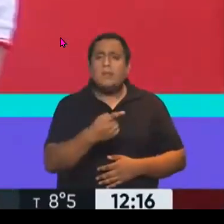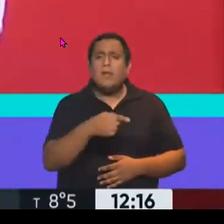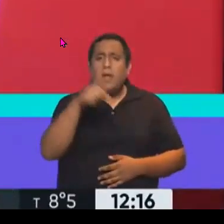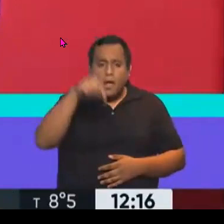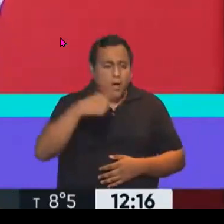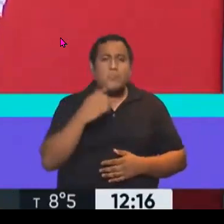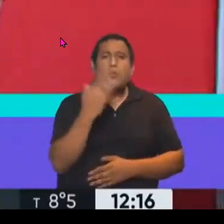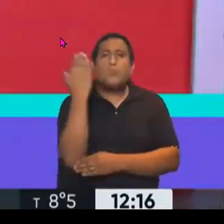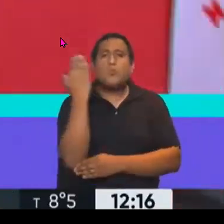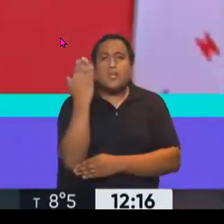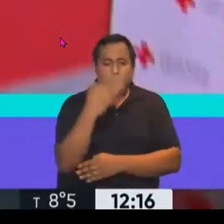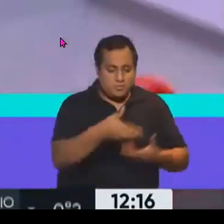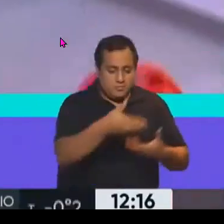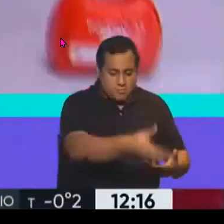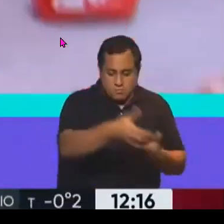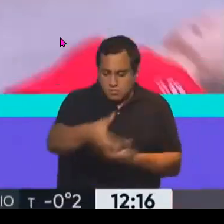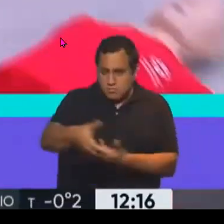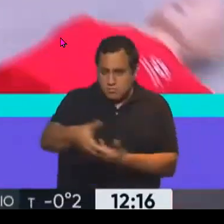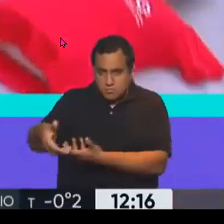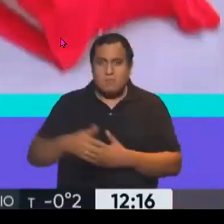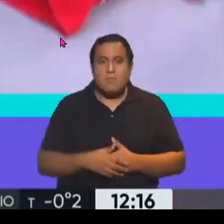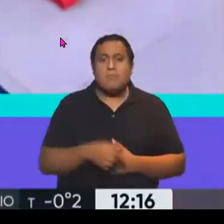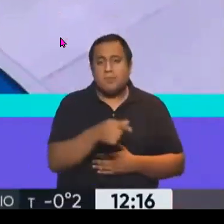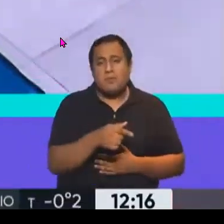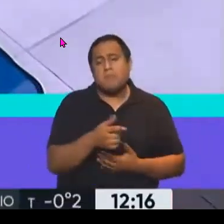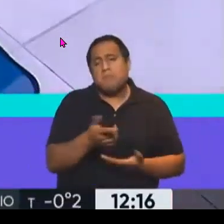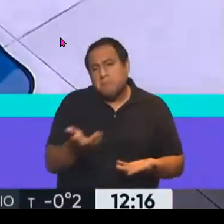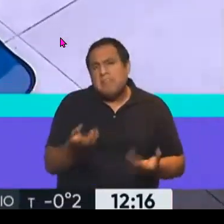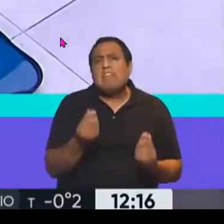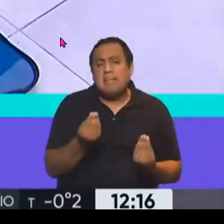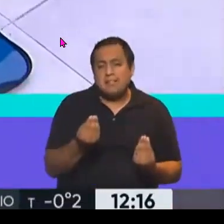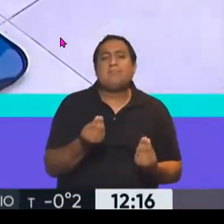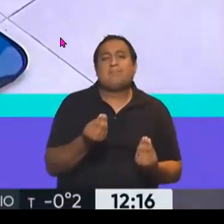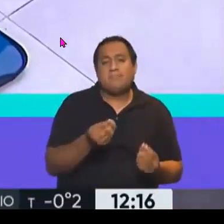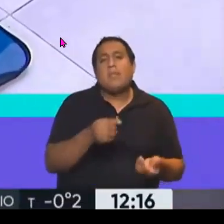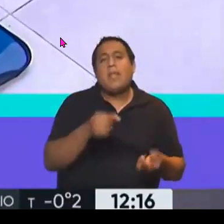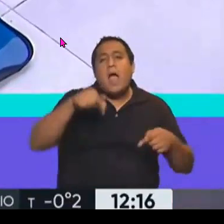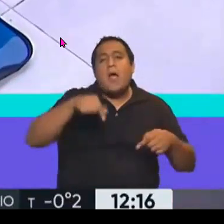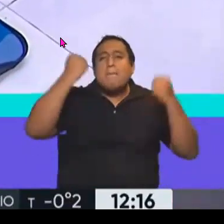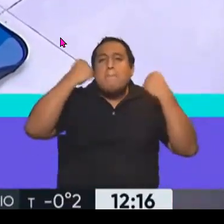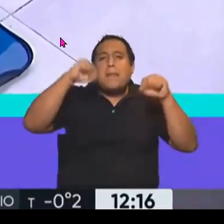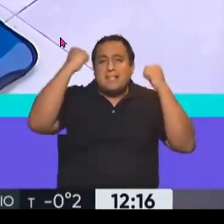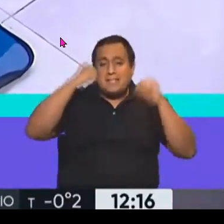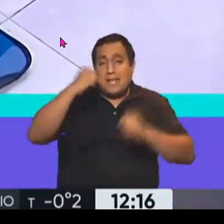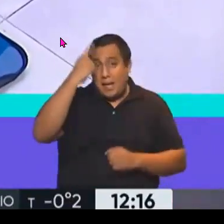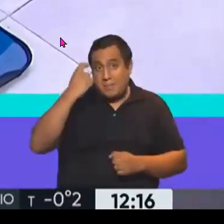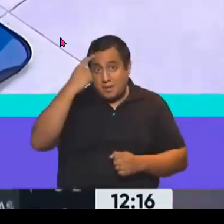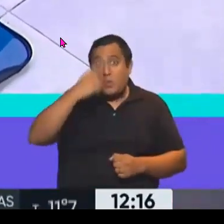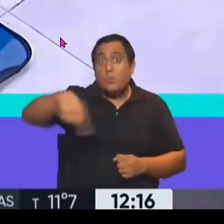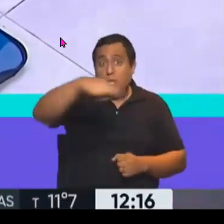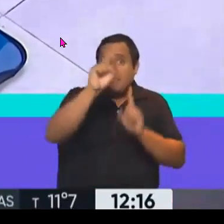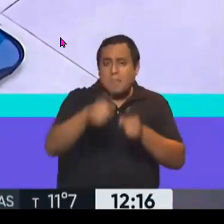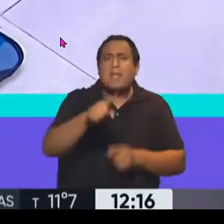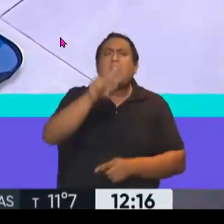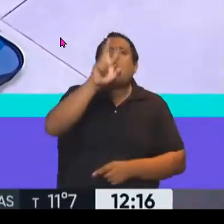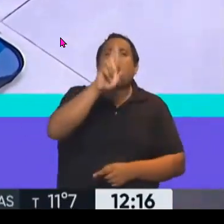hay muñecos, maniquíes, que dan referencia justamente de lo que vamos a aprender a hacer junto con ustedes en